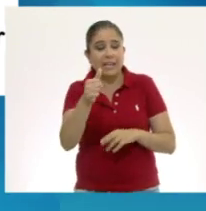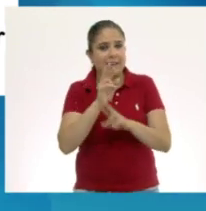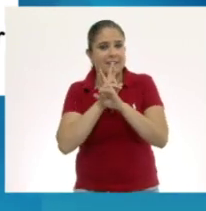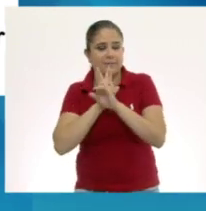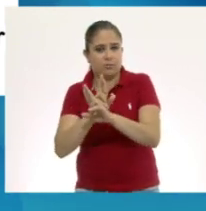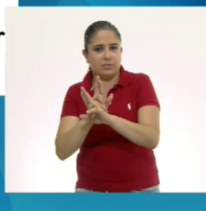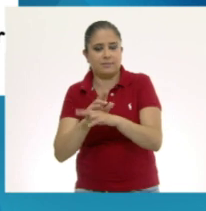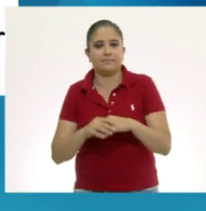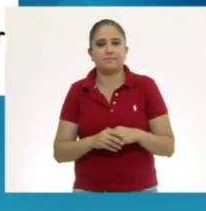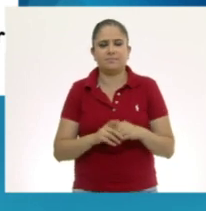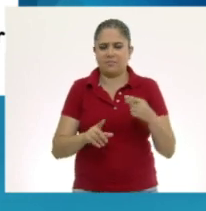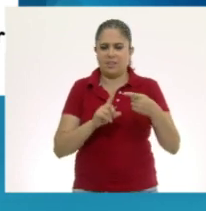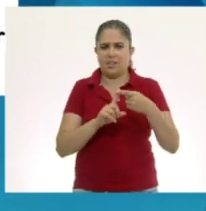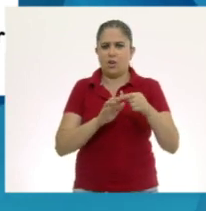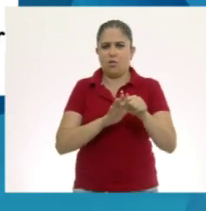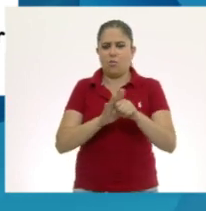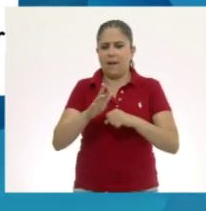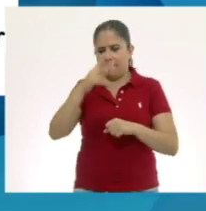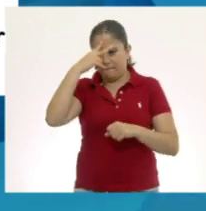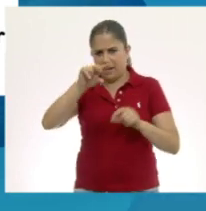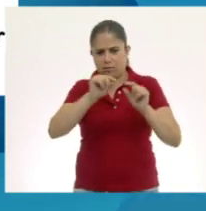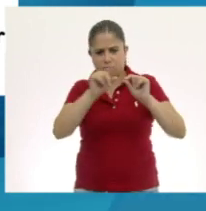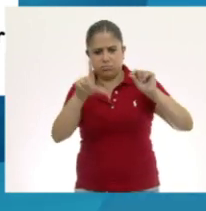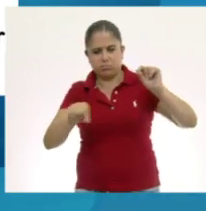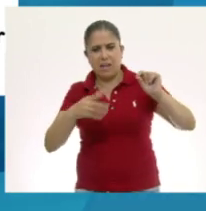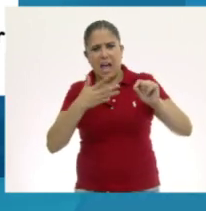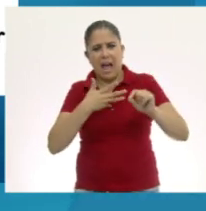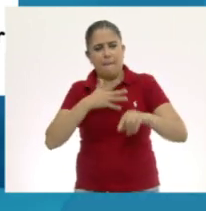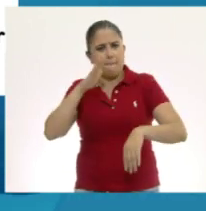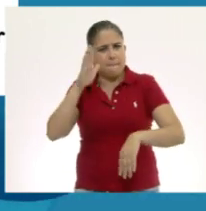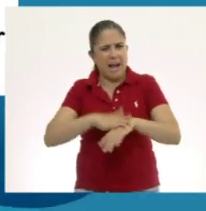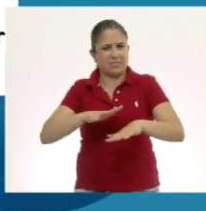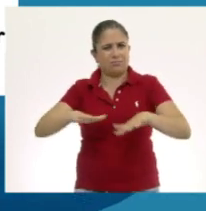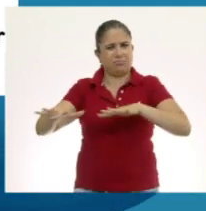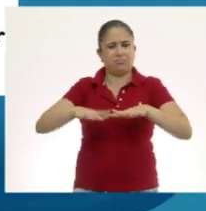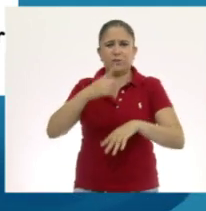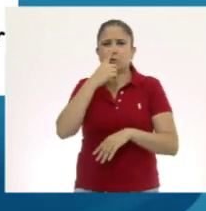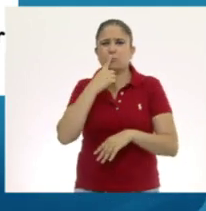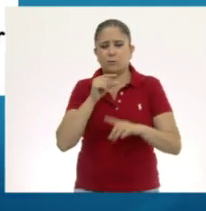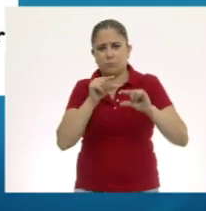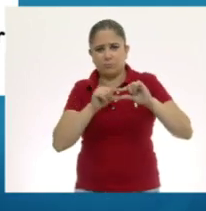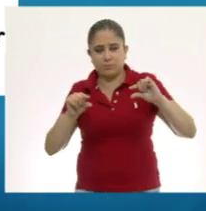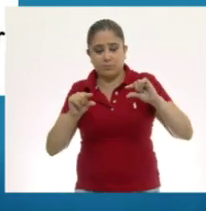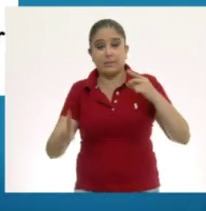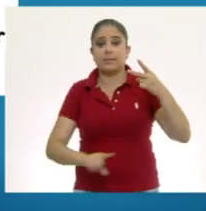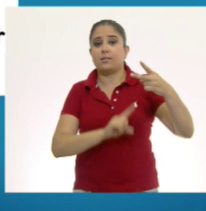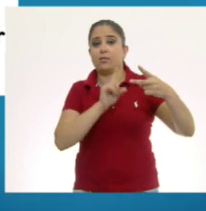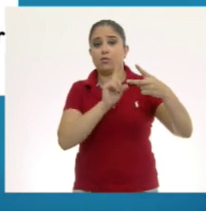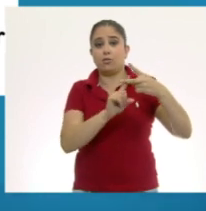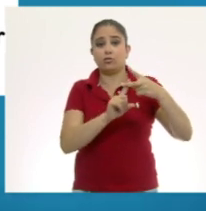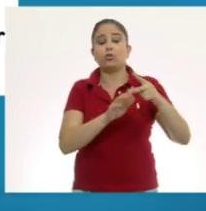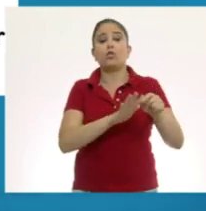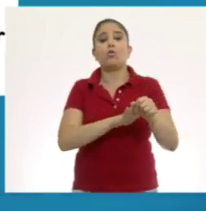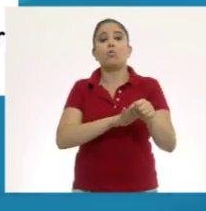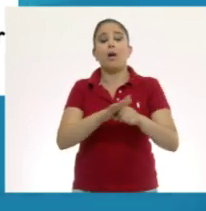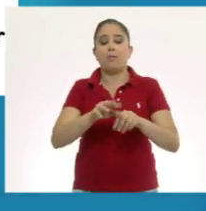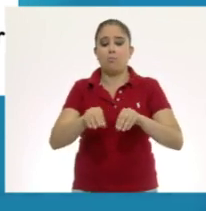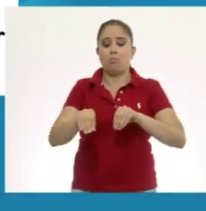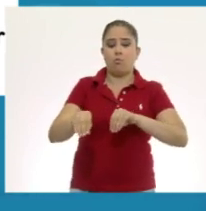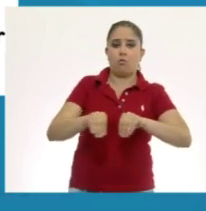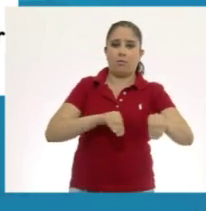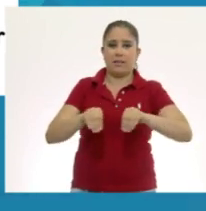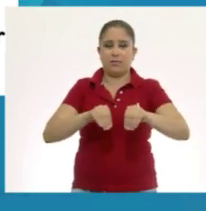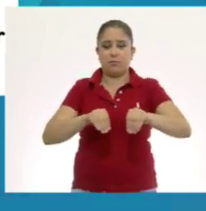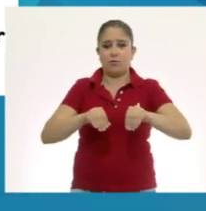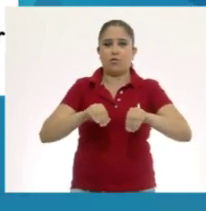contesta. ¿En qué región de México se localiza la mayor actividad sísmica? Número 2. ¿Con qué tipo de movimiento de